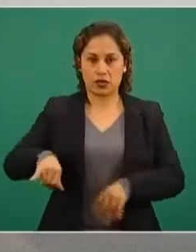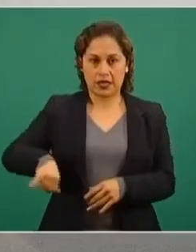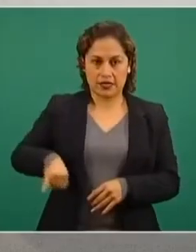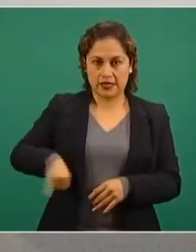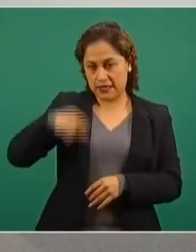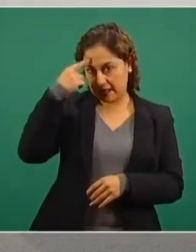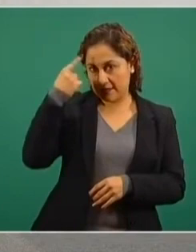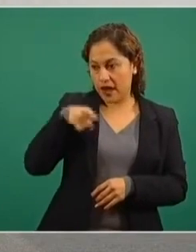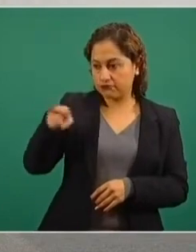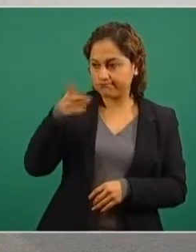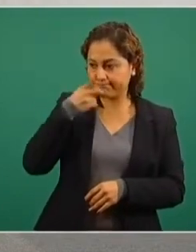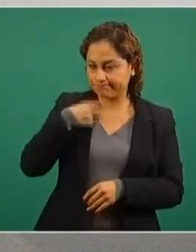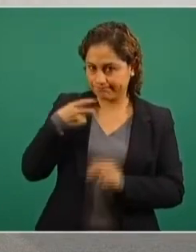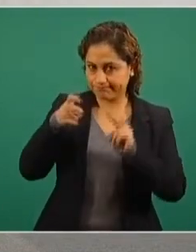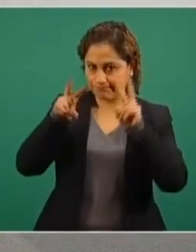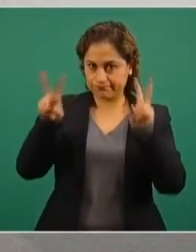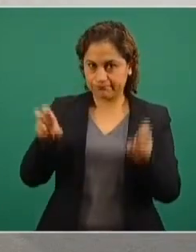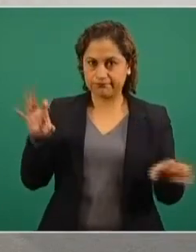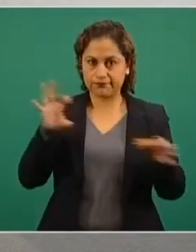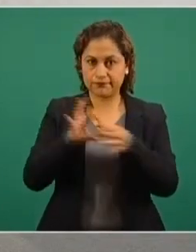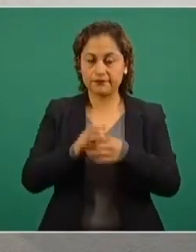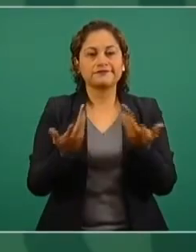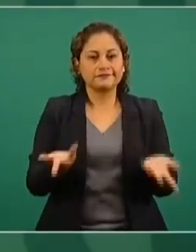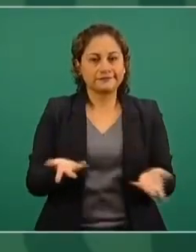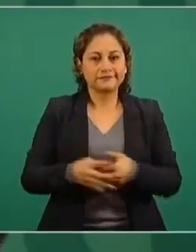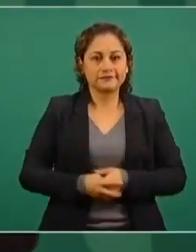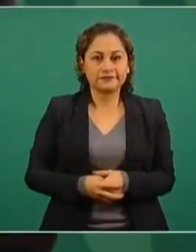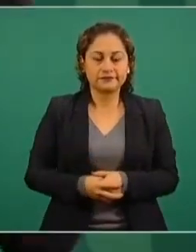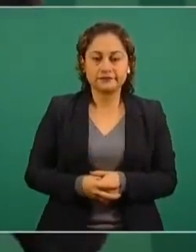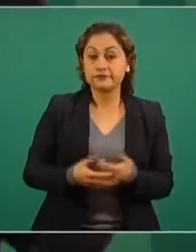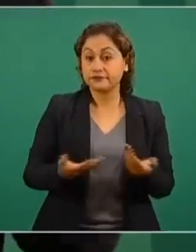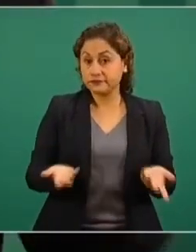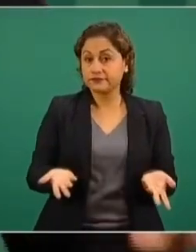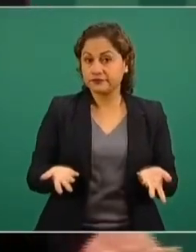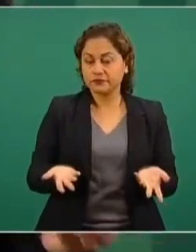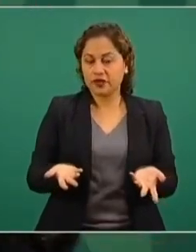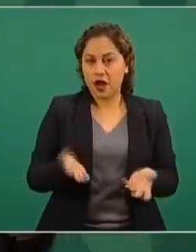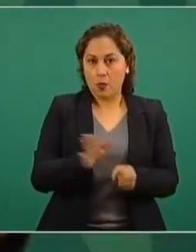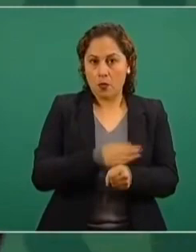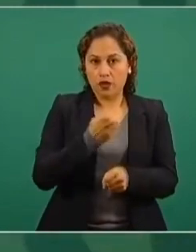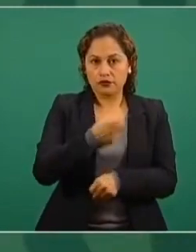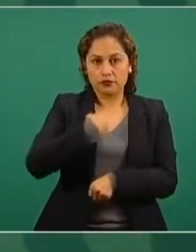empresas particulares silencien las opiniones. No se vaya a estar creando